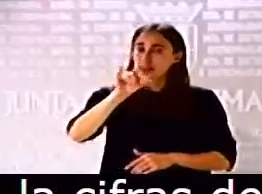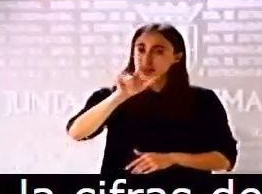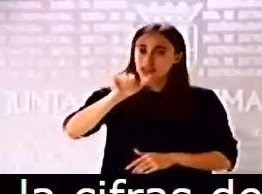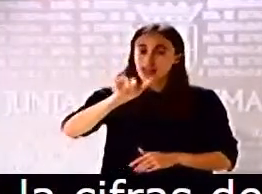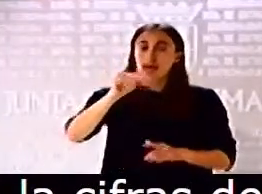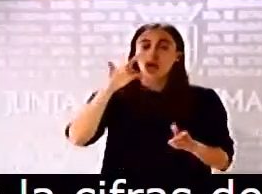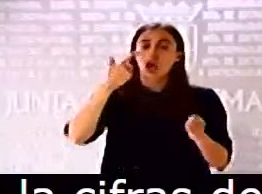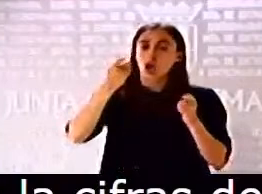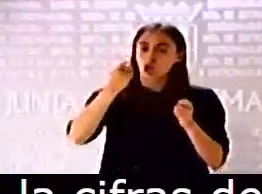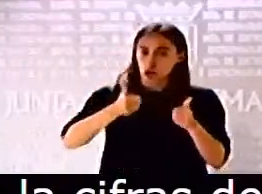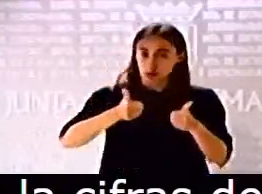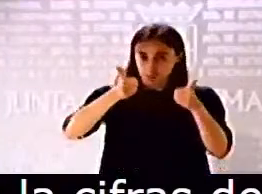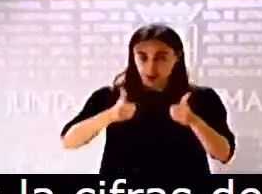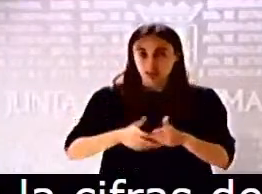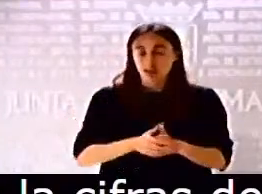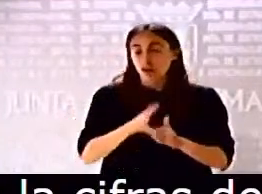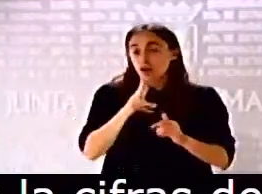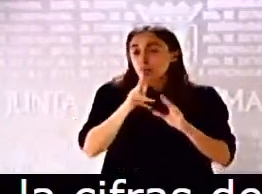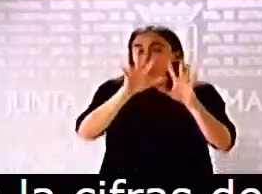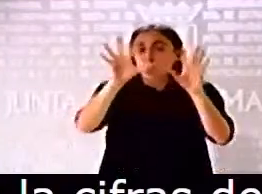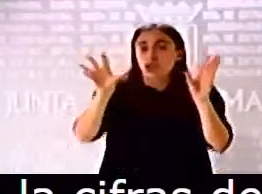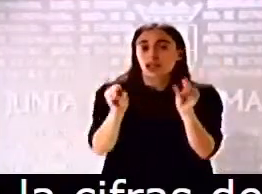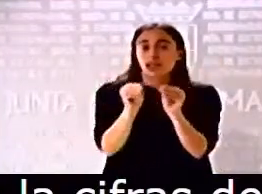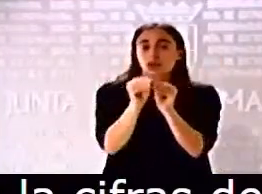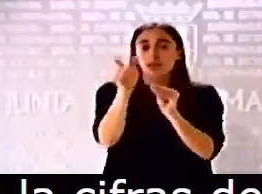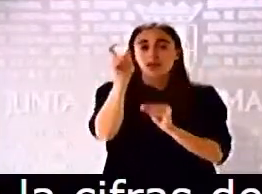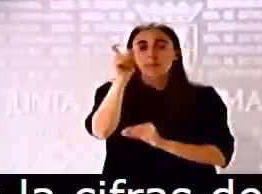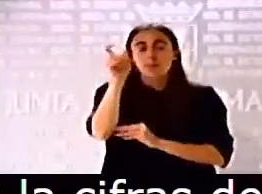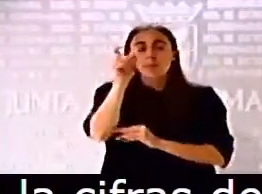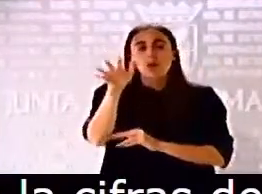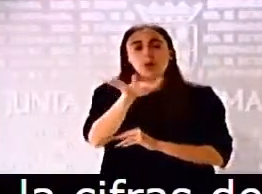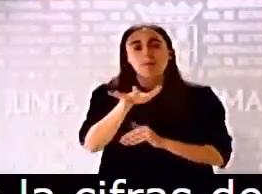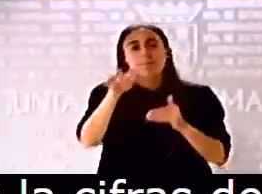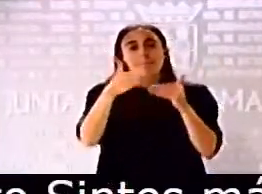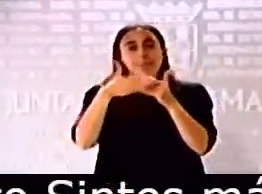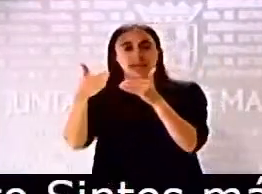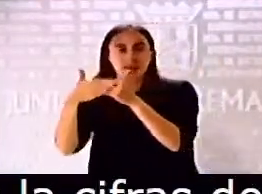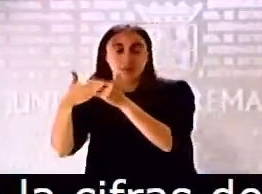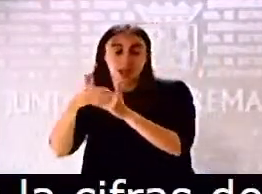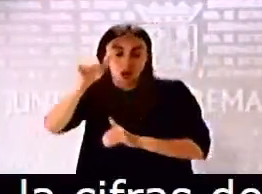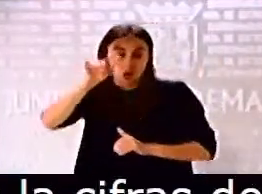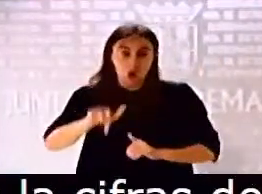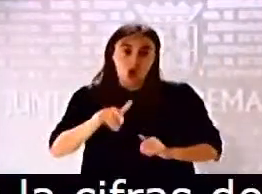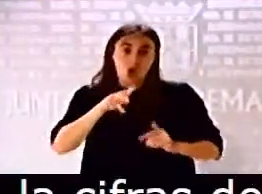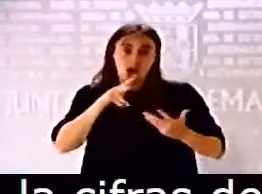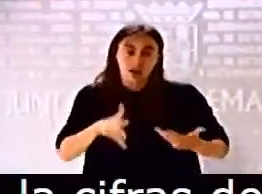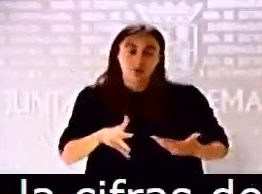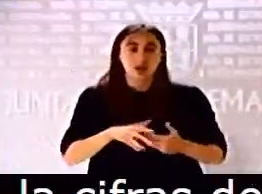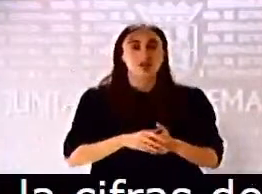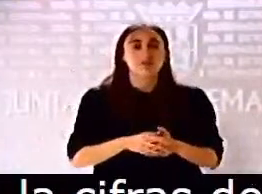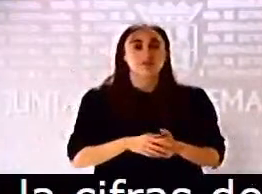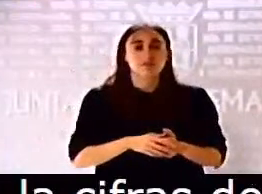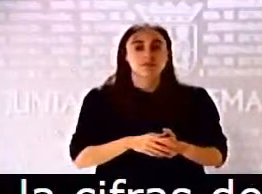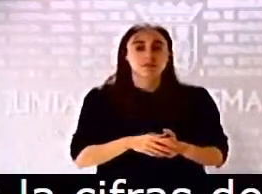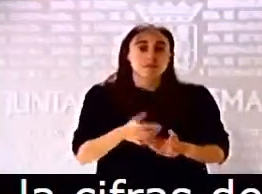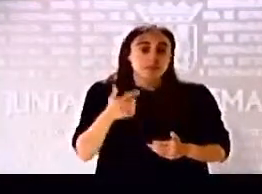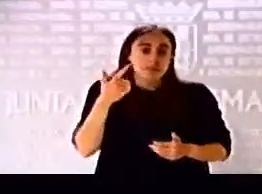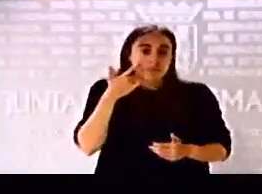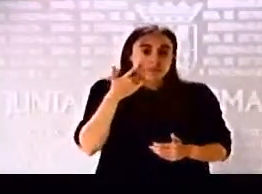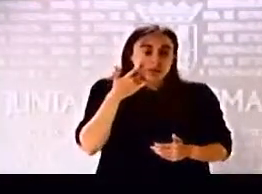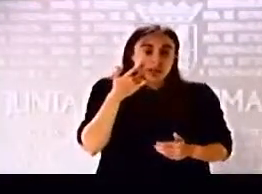Por lo tanto, por resumirle los pueblos que están perimetrados en la comunidad autónoma a día de hoy, si no me falla la